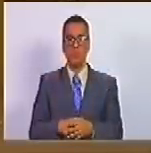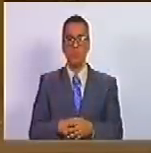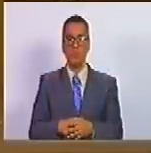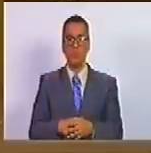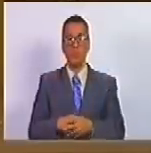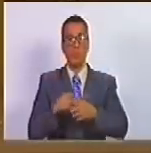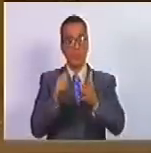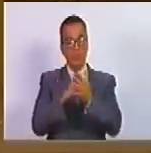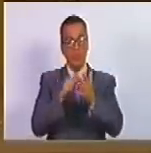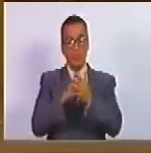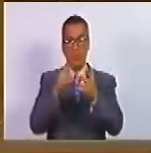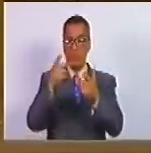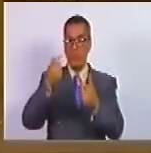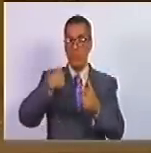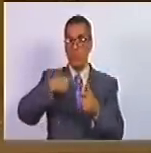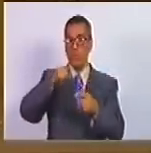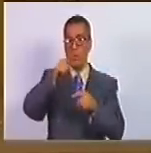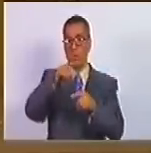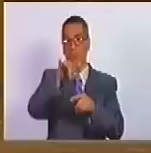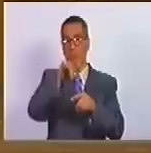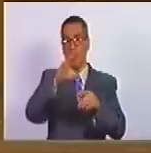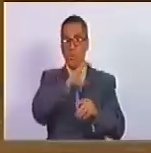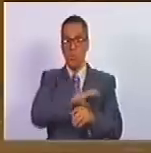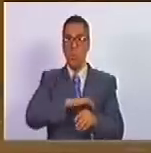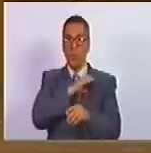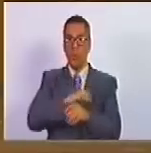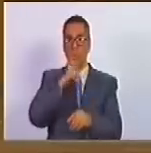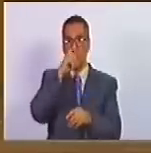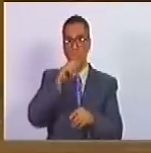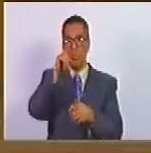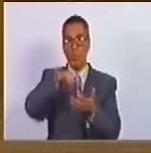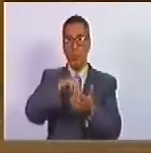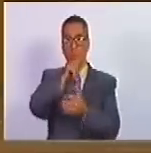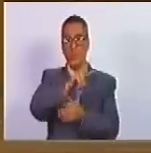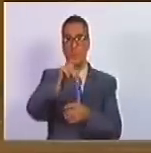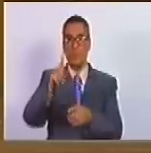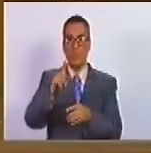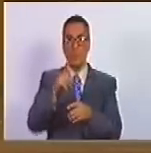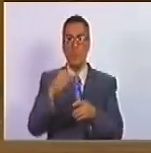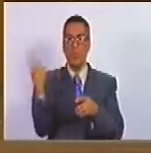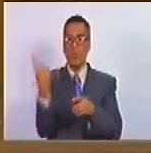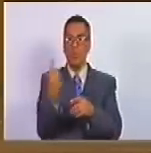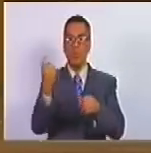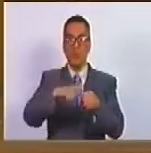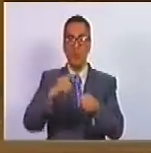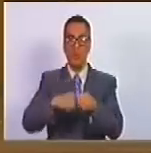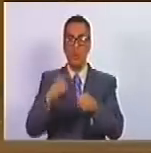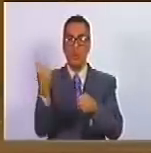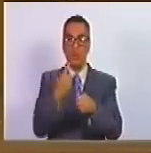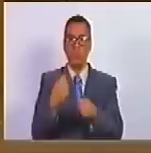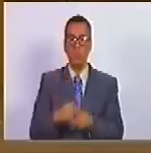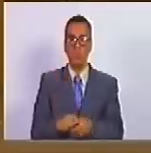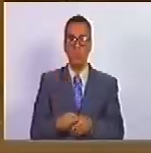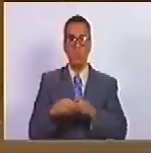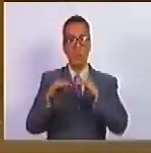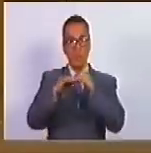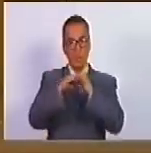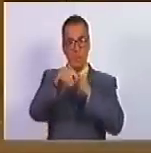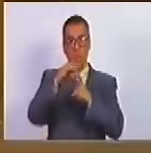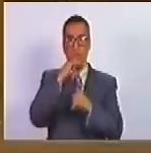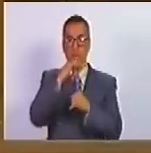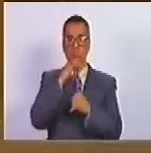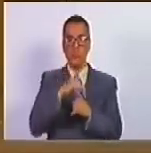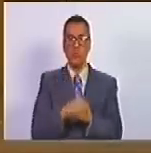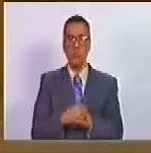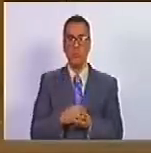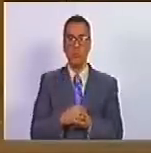el récord que tuvo este mismo comité en el año 21 de postulaciones. Igualmente informar